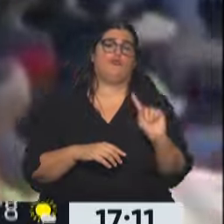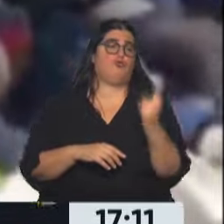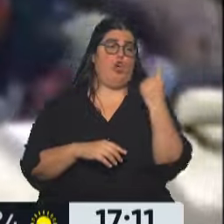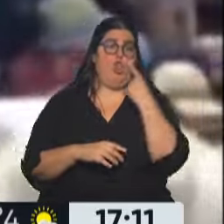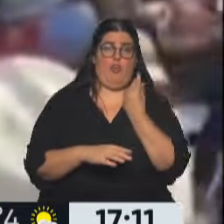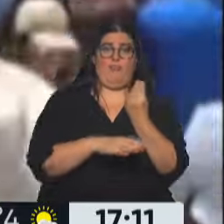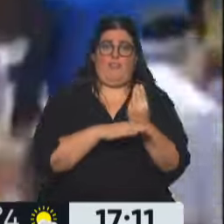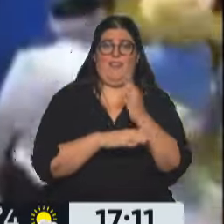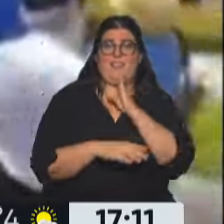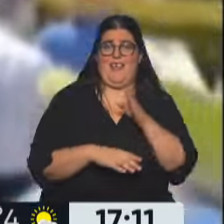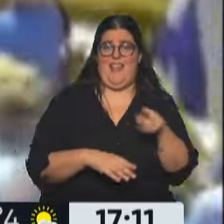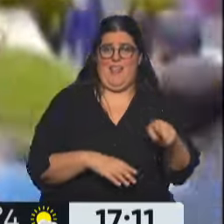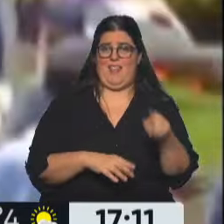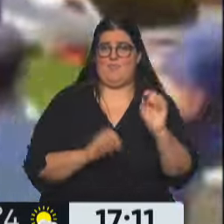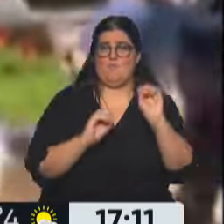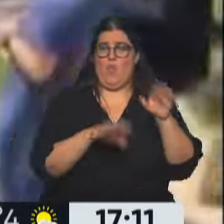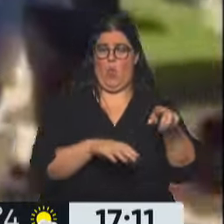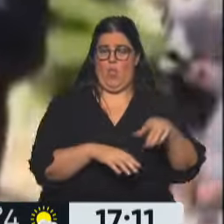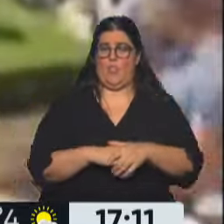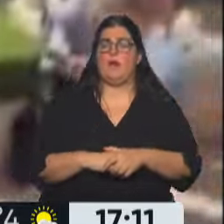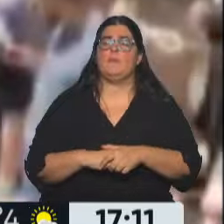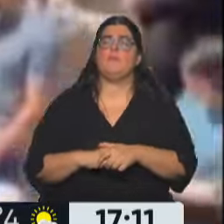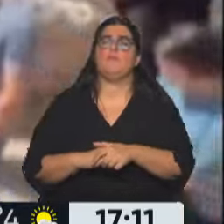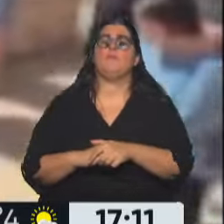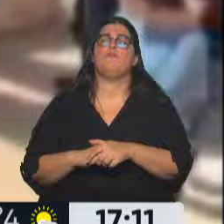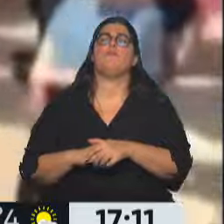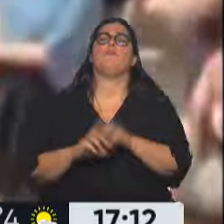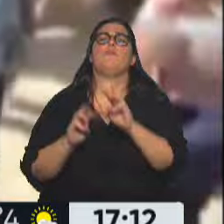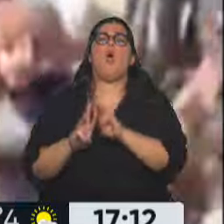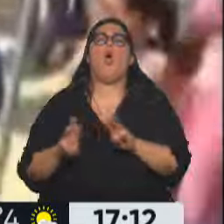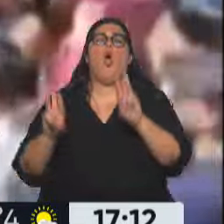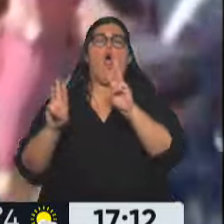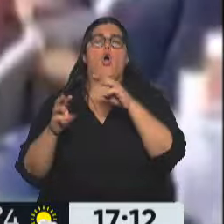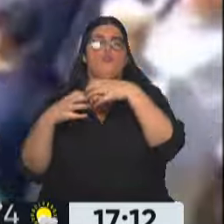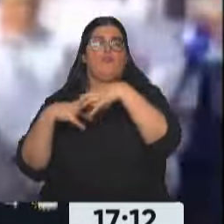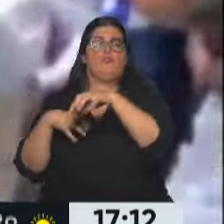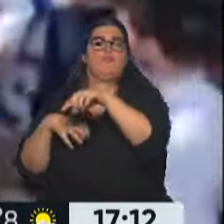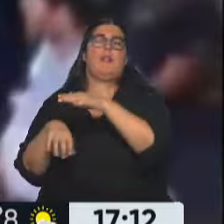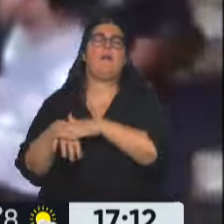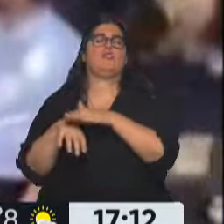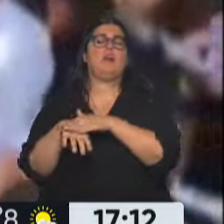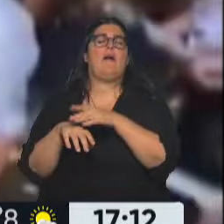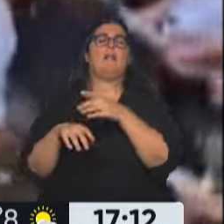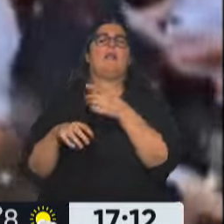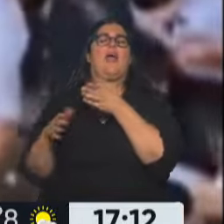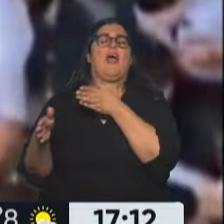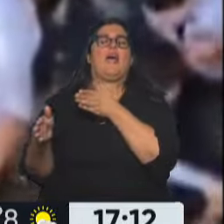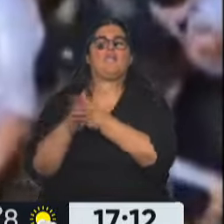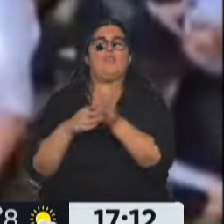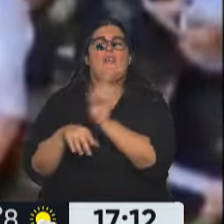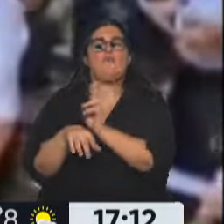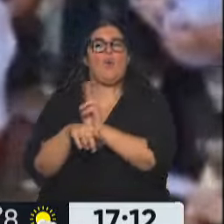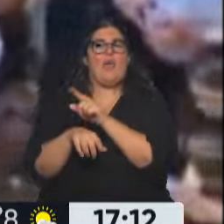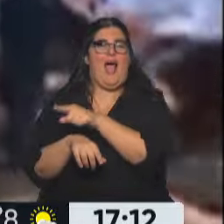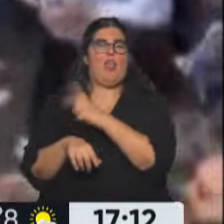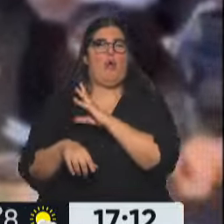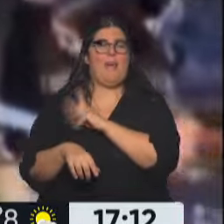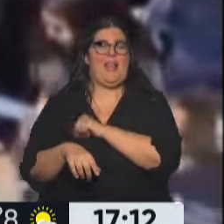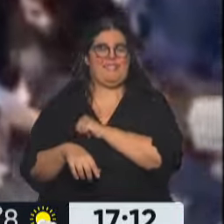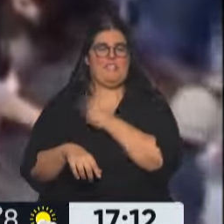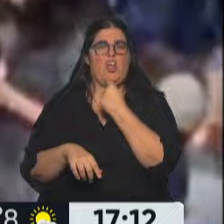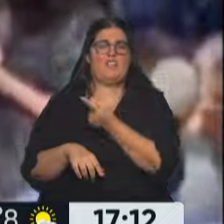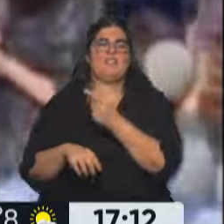La Agencia de la ONU para los Refugiados Palestinos estimó que unas 360.000 personas dejaron Rafah desde la primera